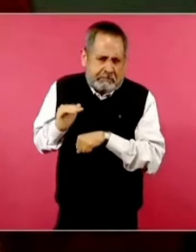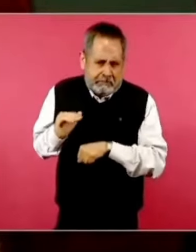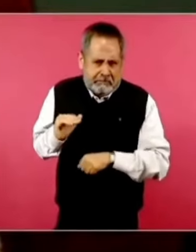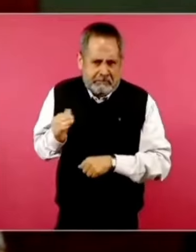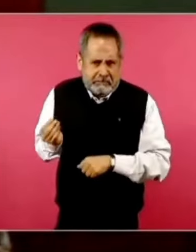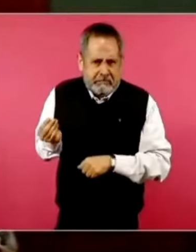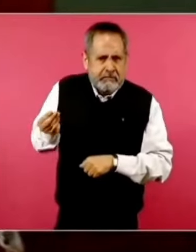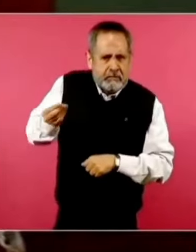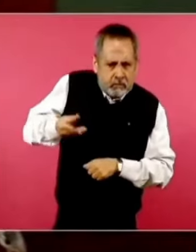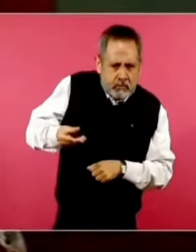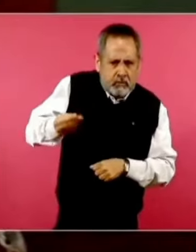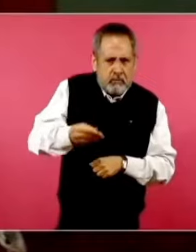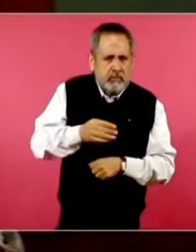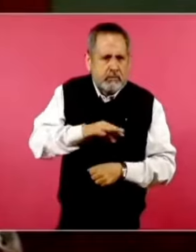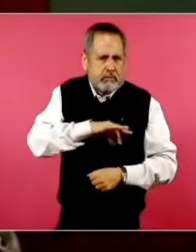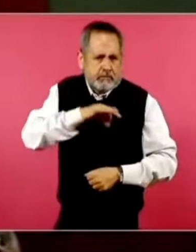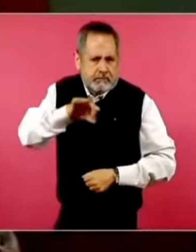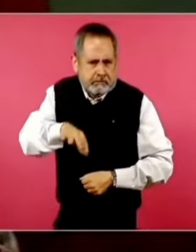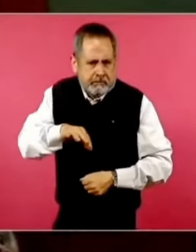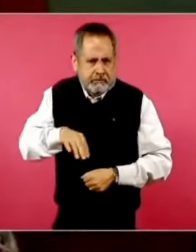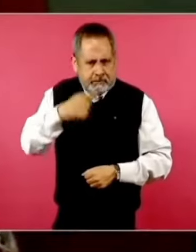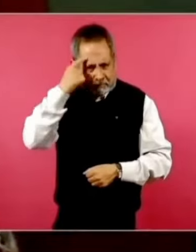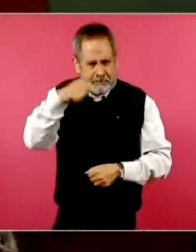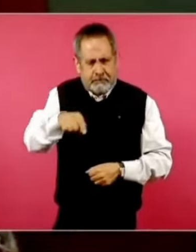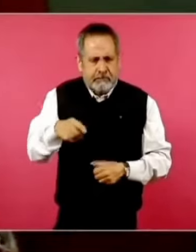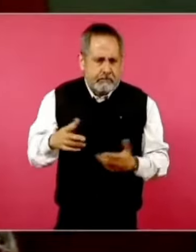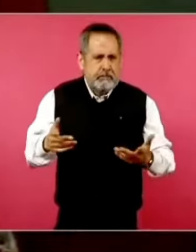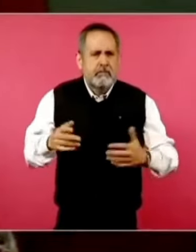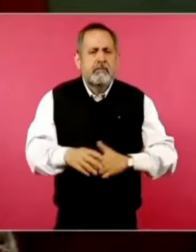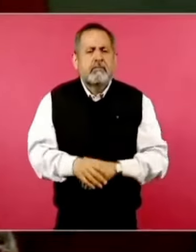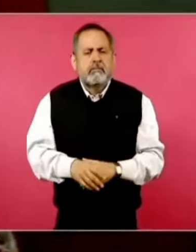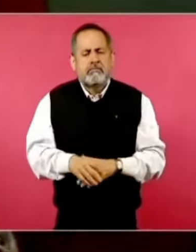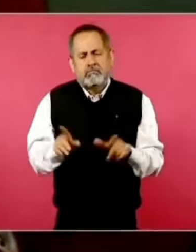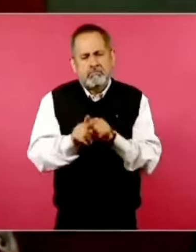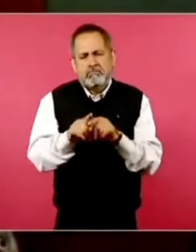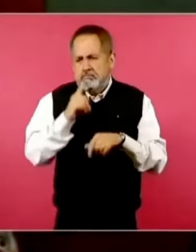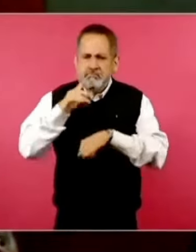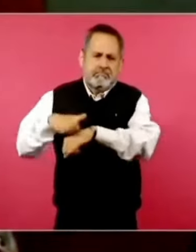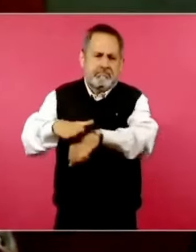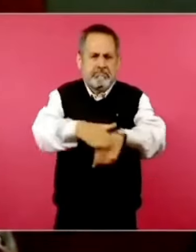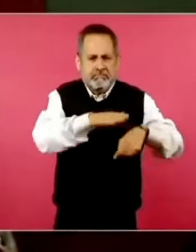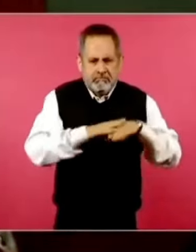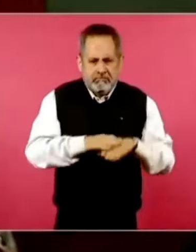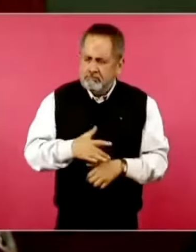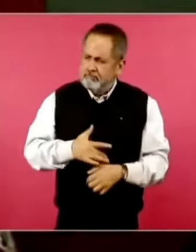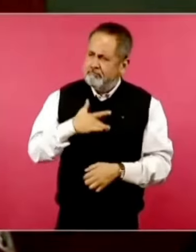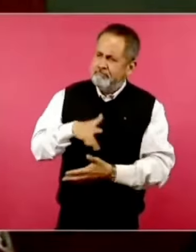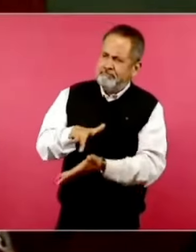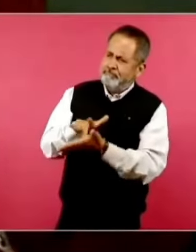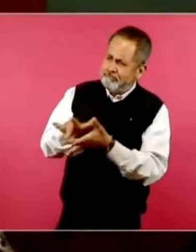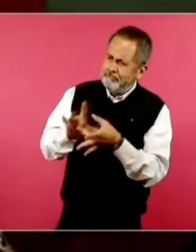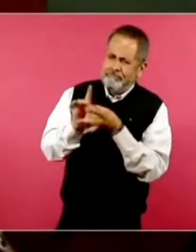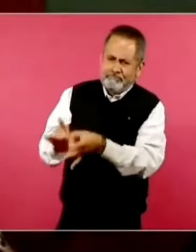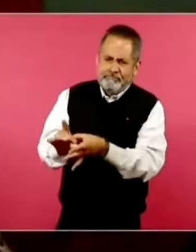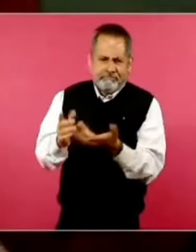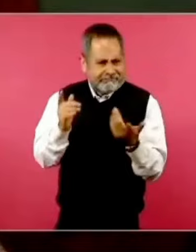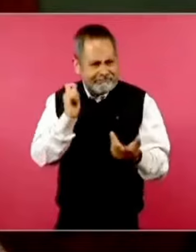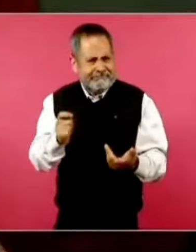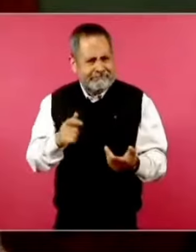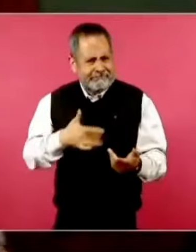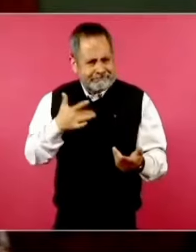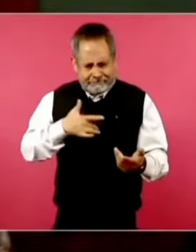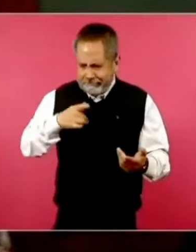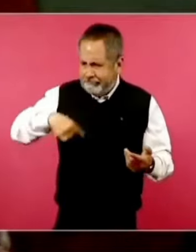cuentas normalmente se da como obligatorio, ¿no? Entonces simplemente hacer un llamado a ser solidarios. Creo que parte del humanismo,